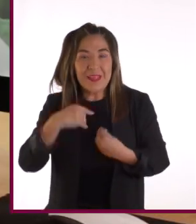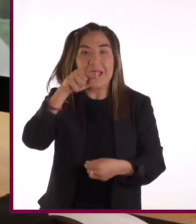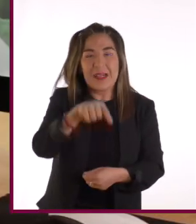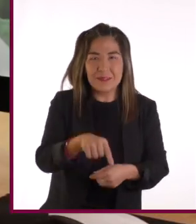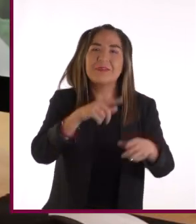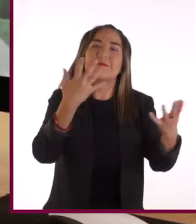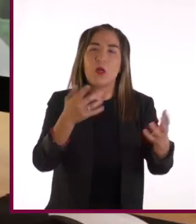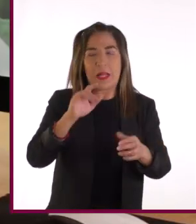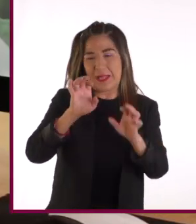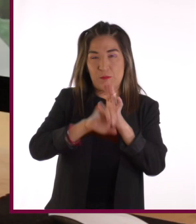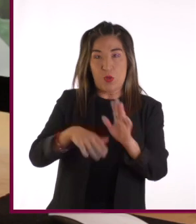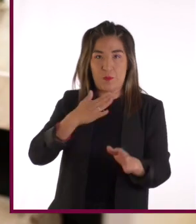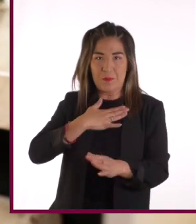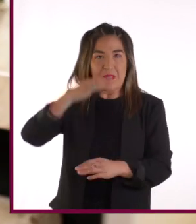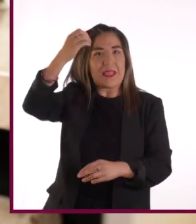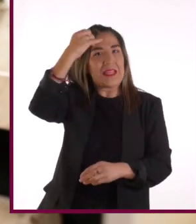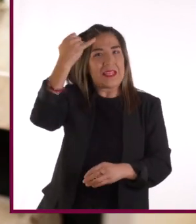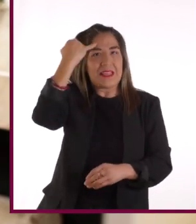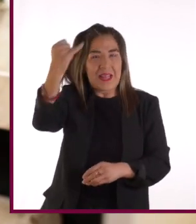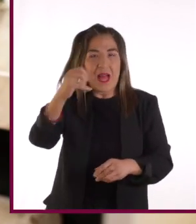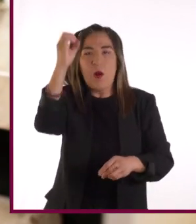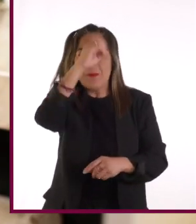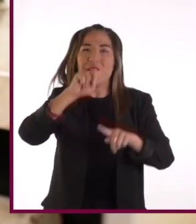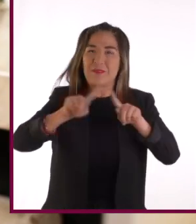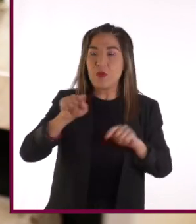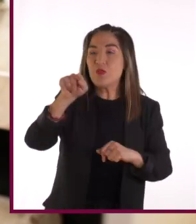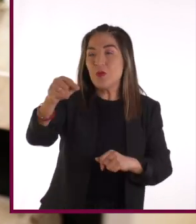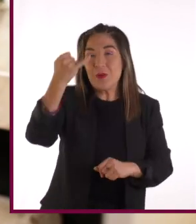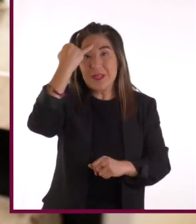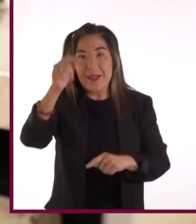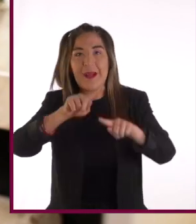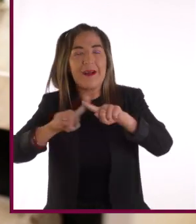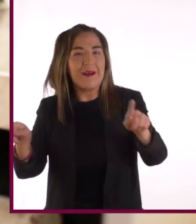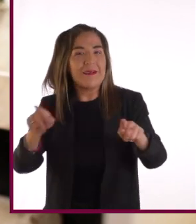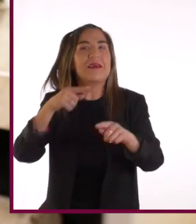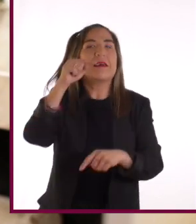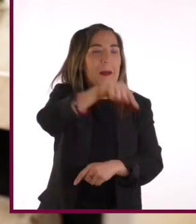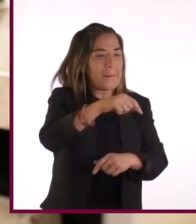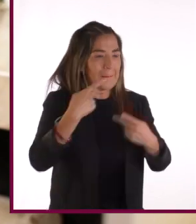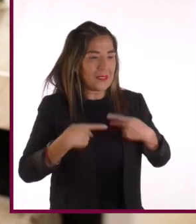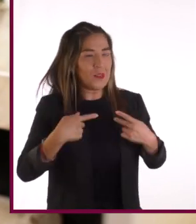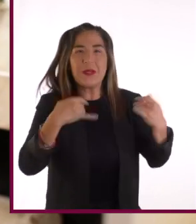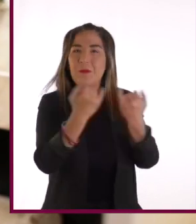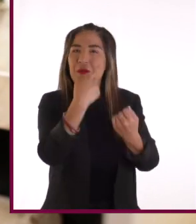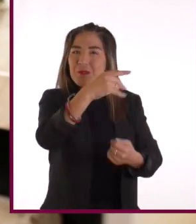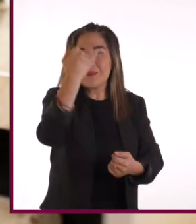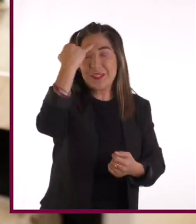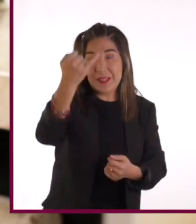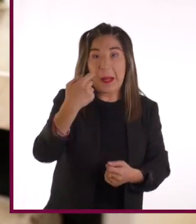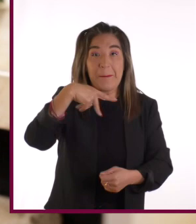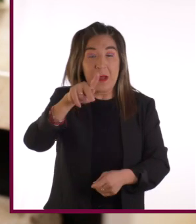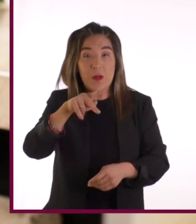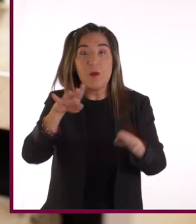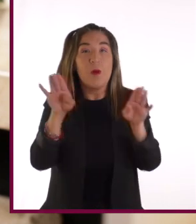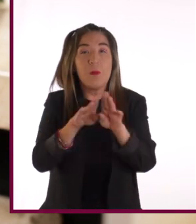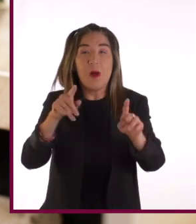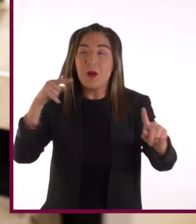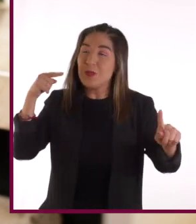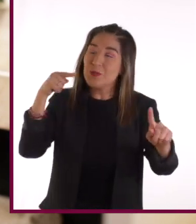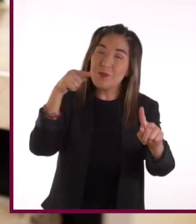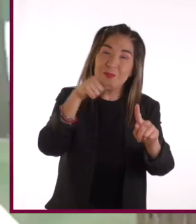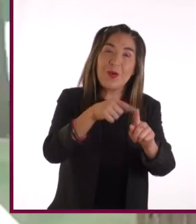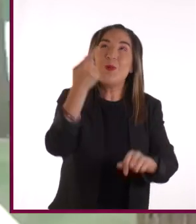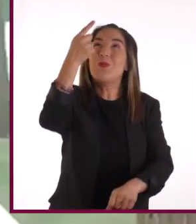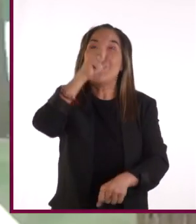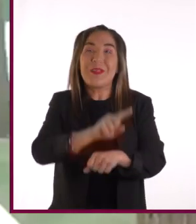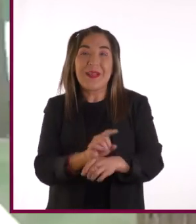veo seguramente son distintas. Puede que haya semejanzas, puede que no, puede que veamos las cosas muy distintos, pero sí, yo creo que nunca va a llegar un día